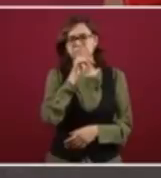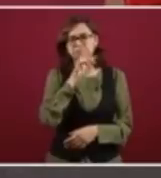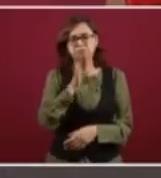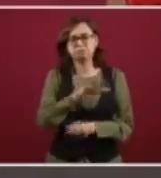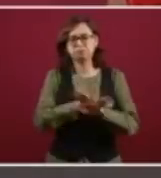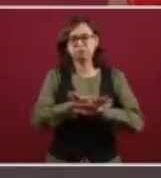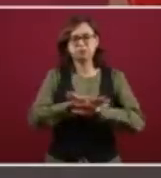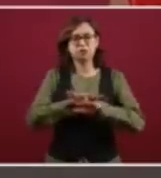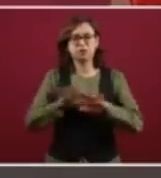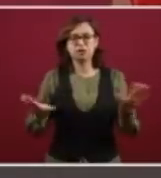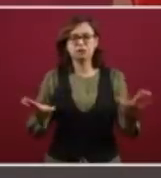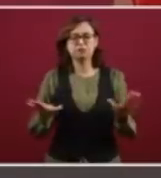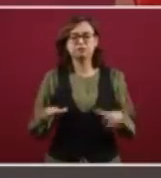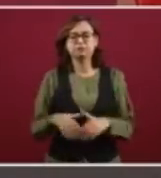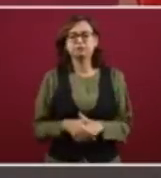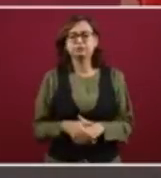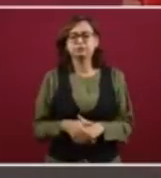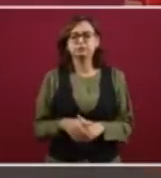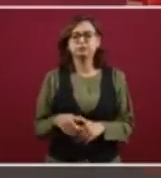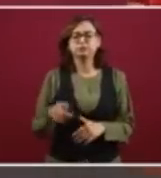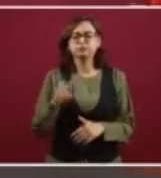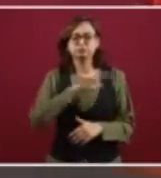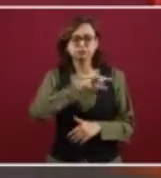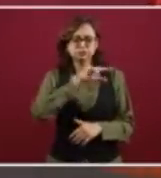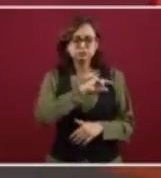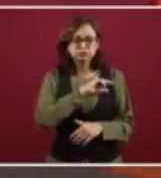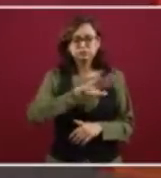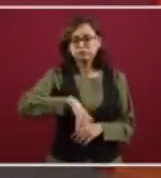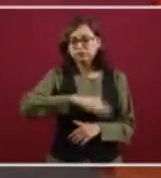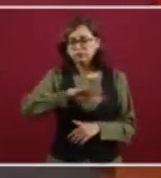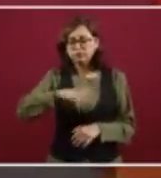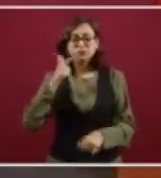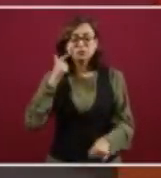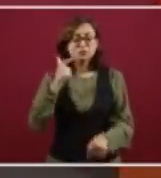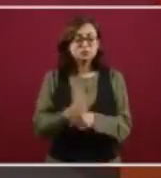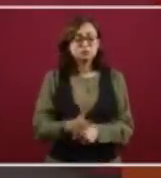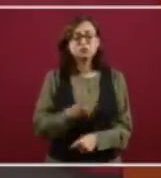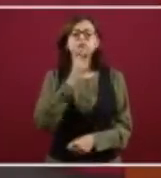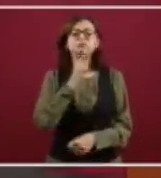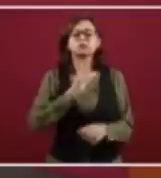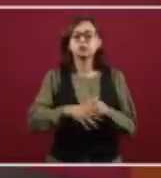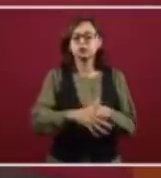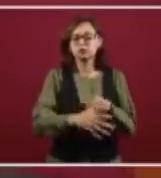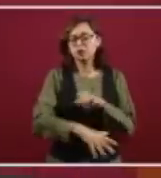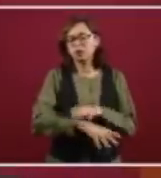particulares en exploración y en producción de petróleo.